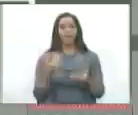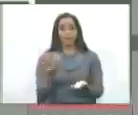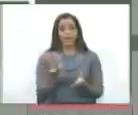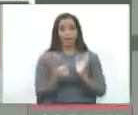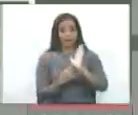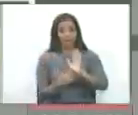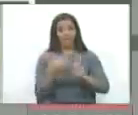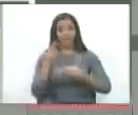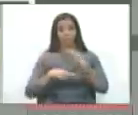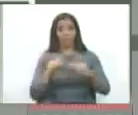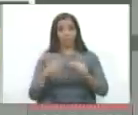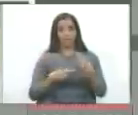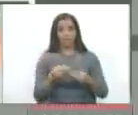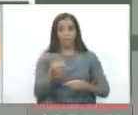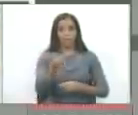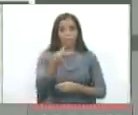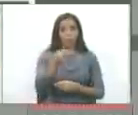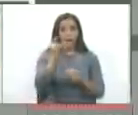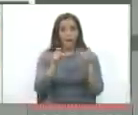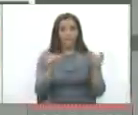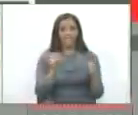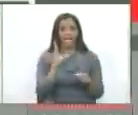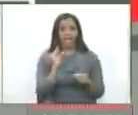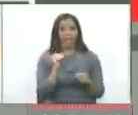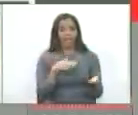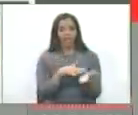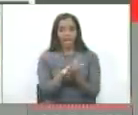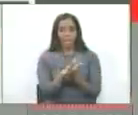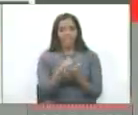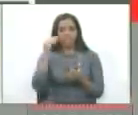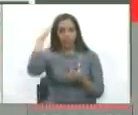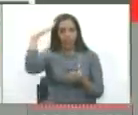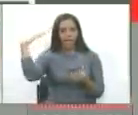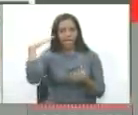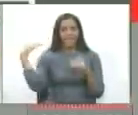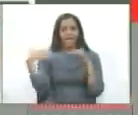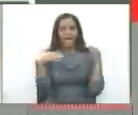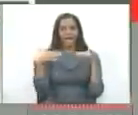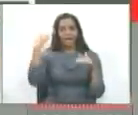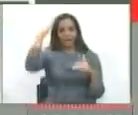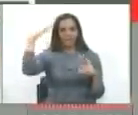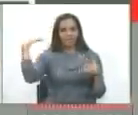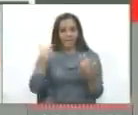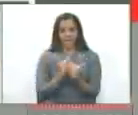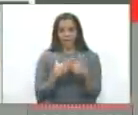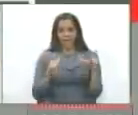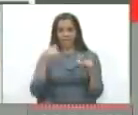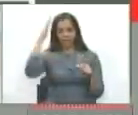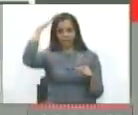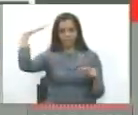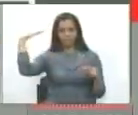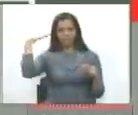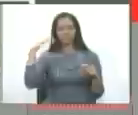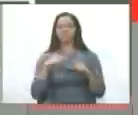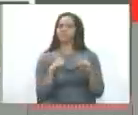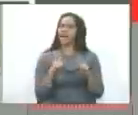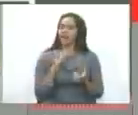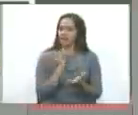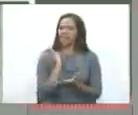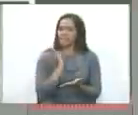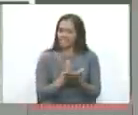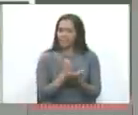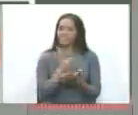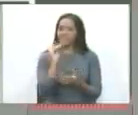¿no? Muy poca gente aquí hablaba de lo que ocurrió en Corea y las guerras de Corea, las guerras de liberación de Corea, pero sí hablaban de